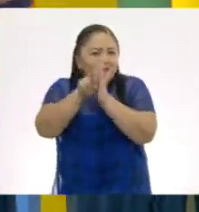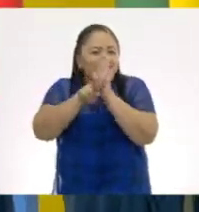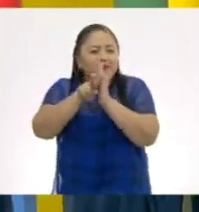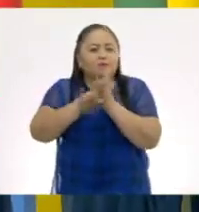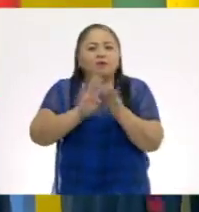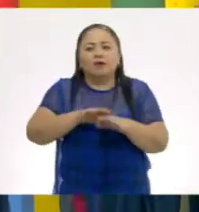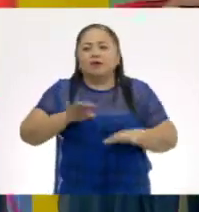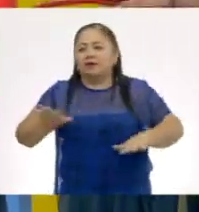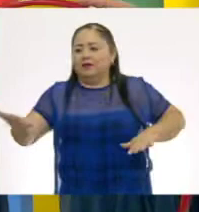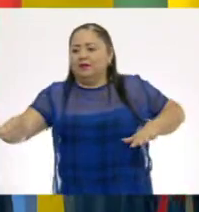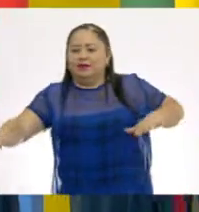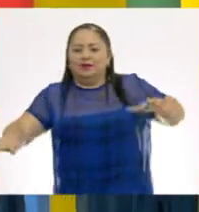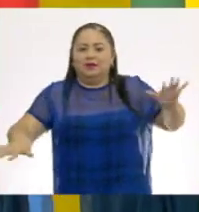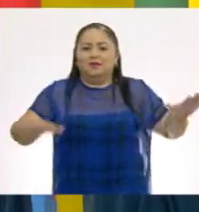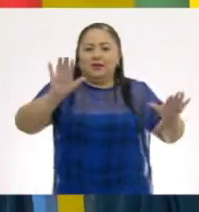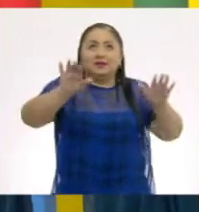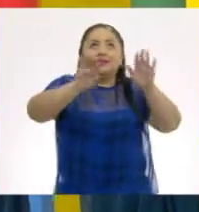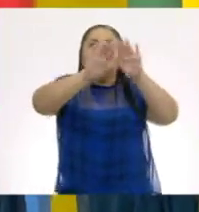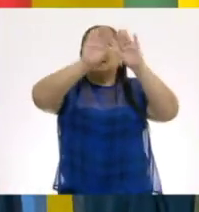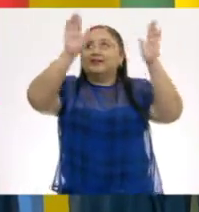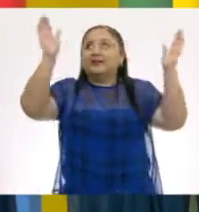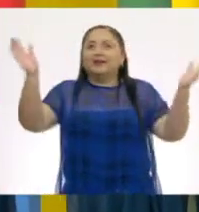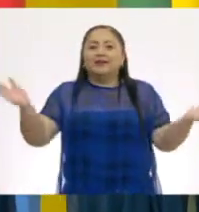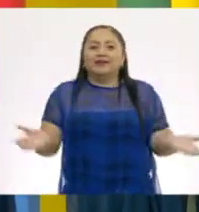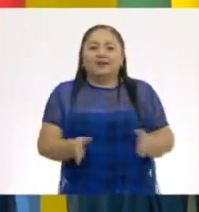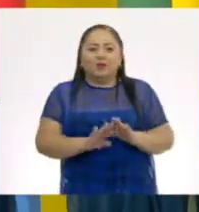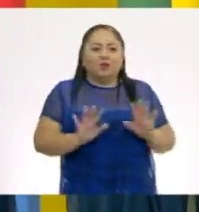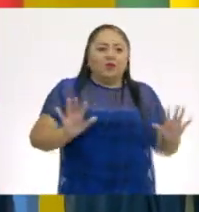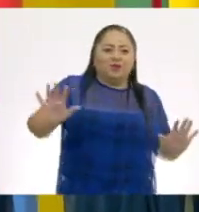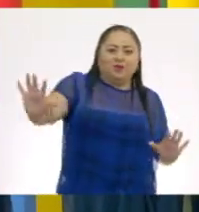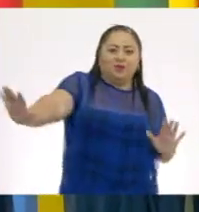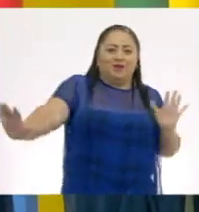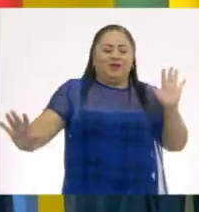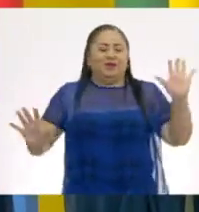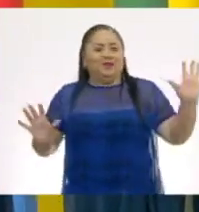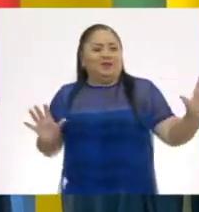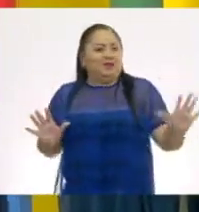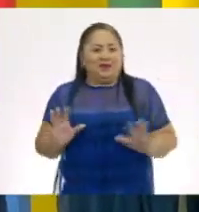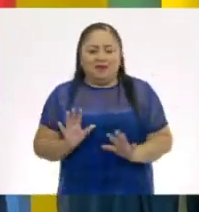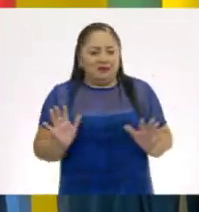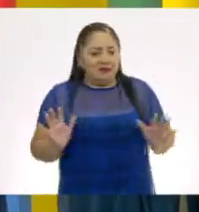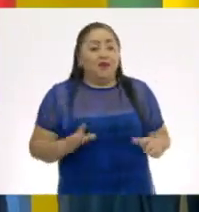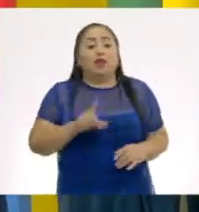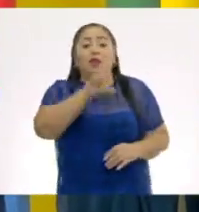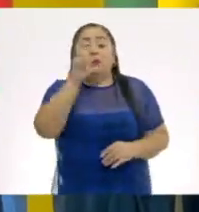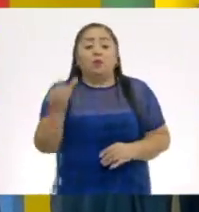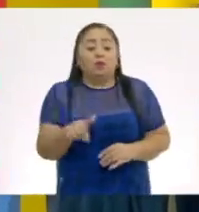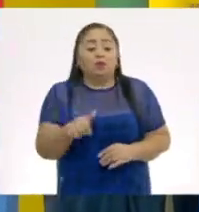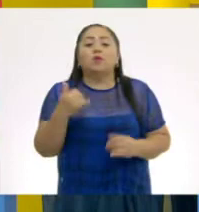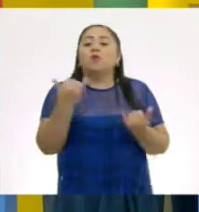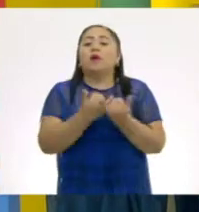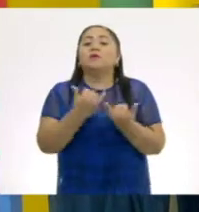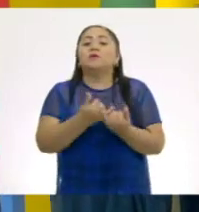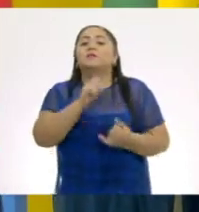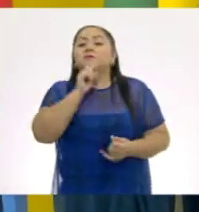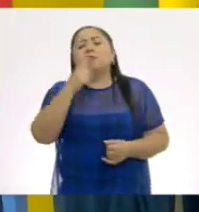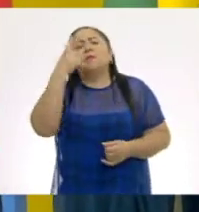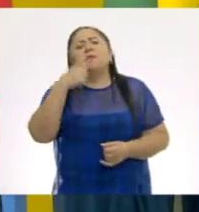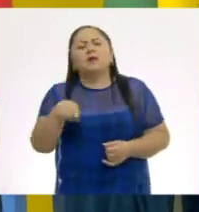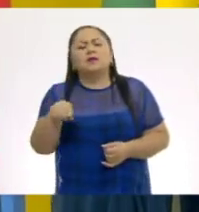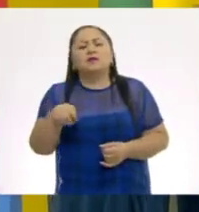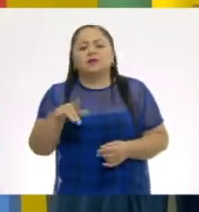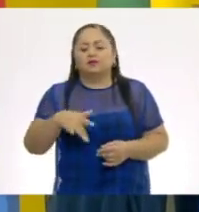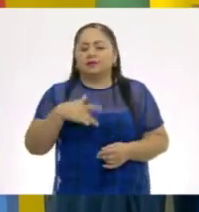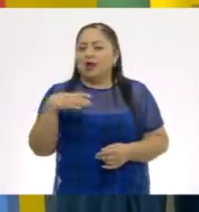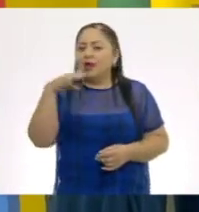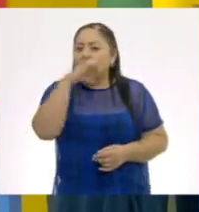amplio, como si esa burbuja la hiciéramos mucho más grande. Después, también, pero para eso,